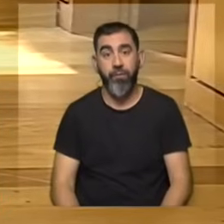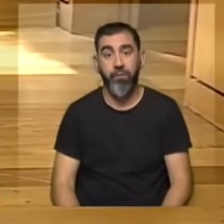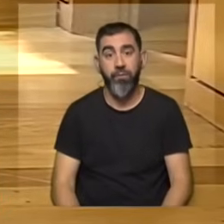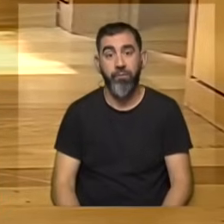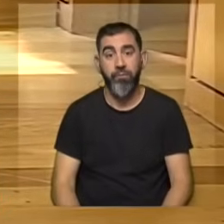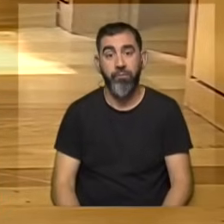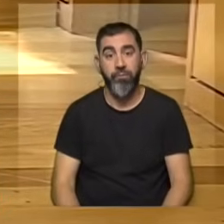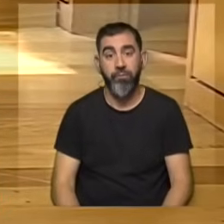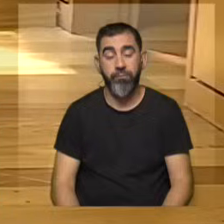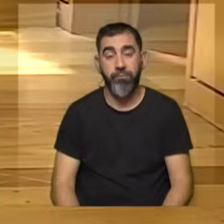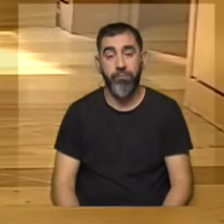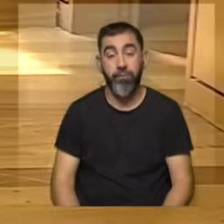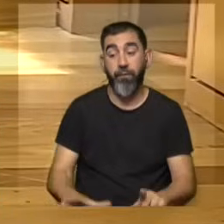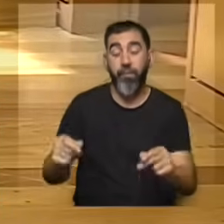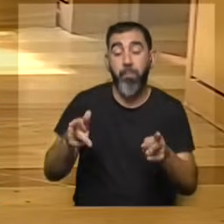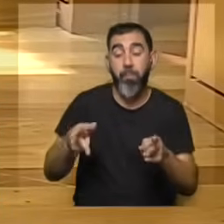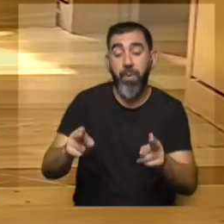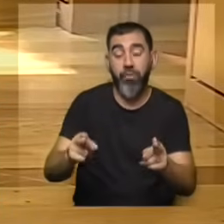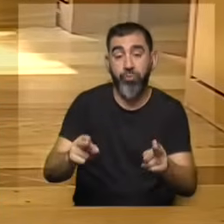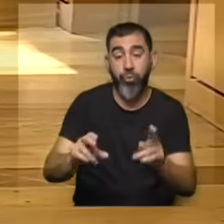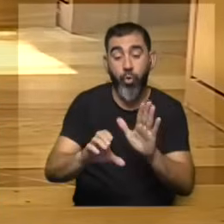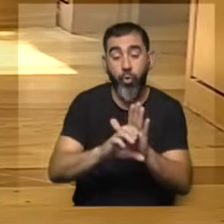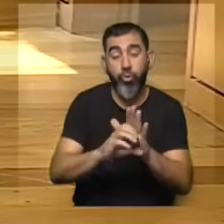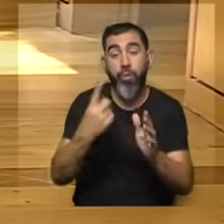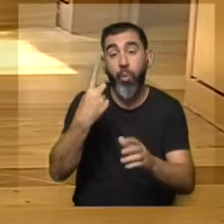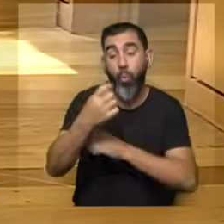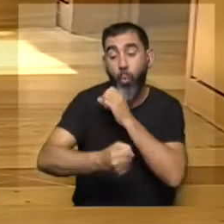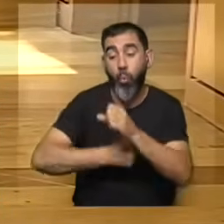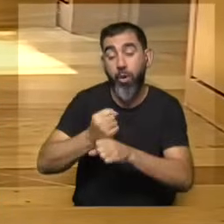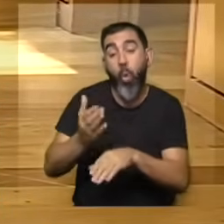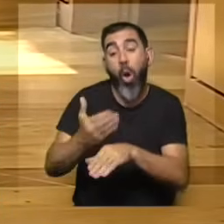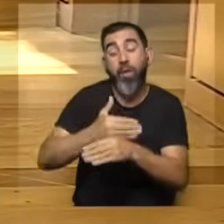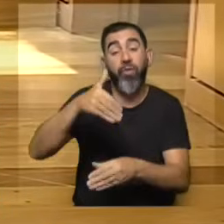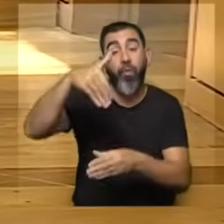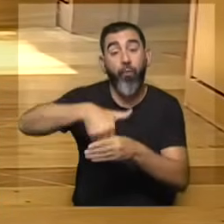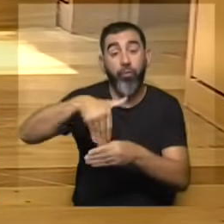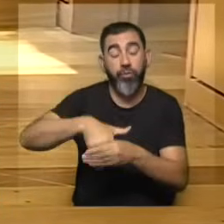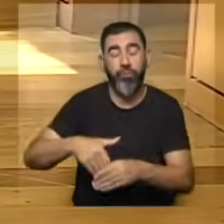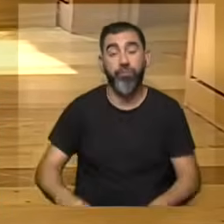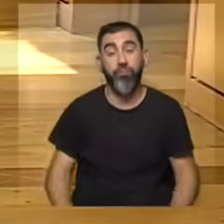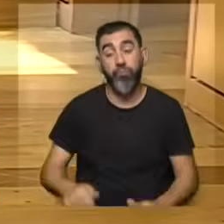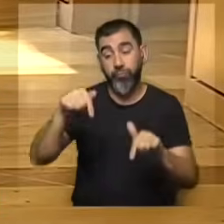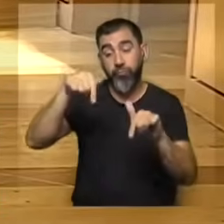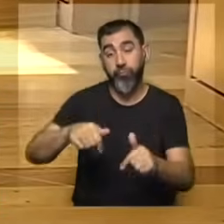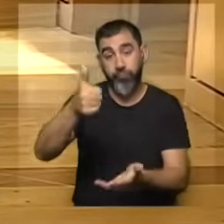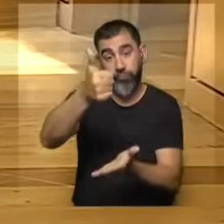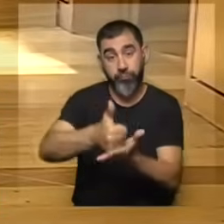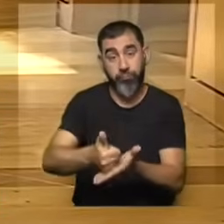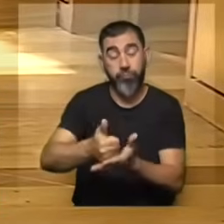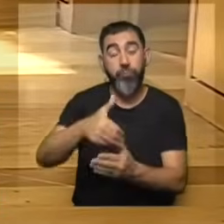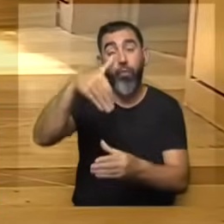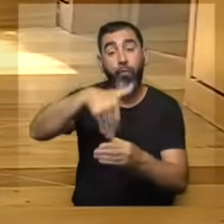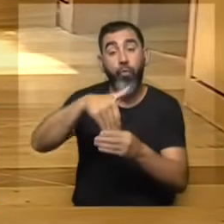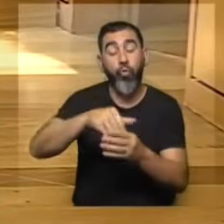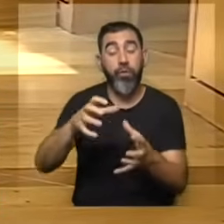digamos cae el plazo de un año previo a las elecciones hoy compareció la corte